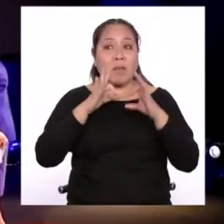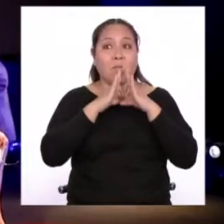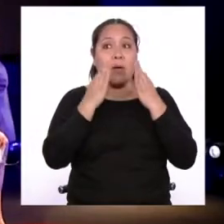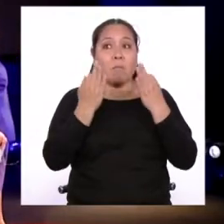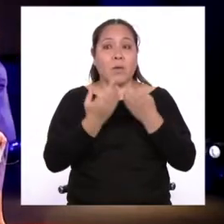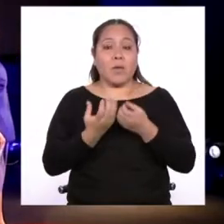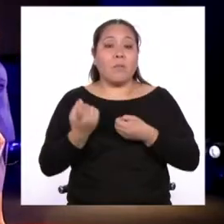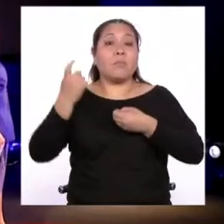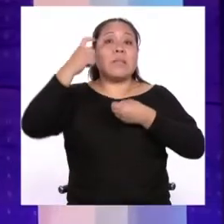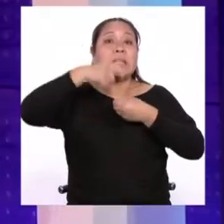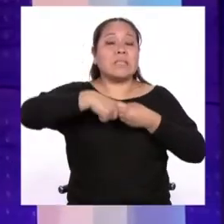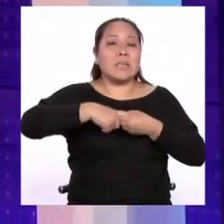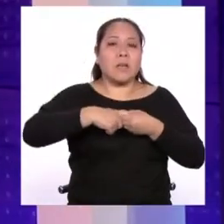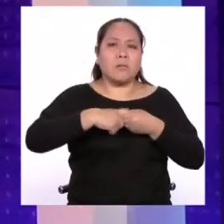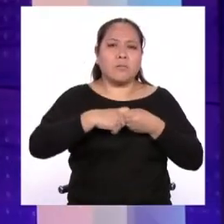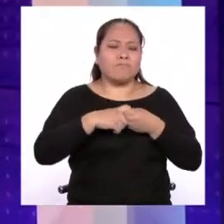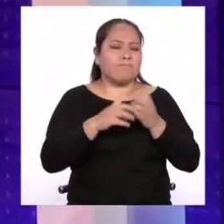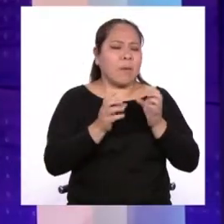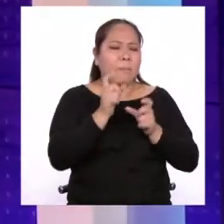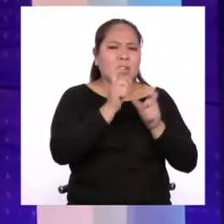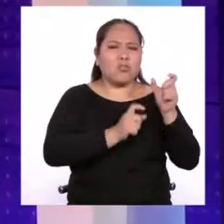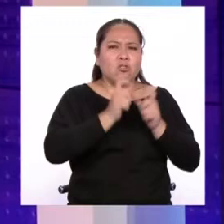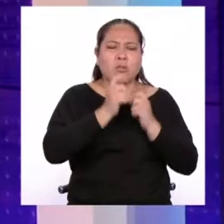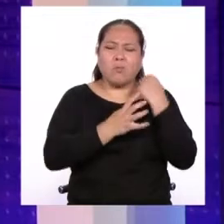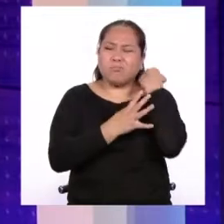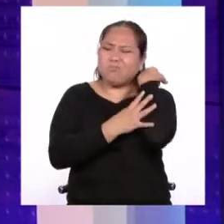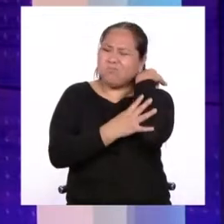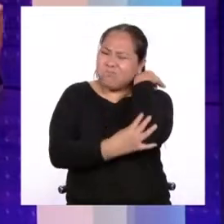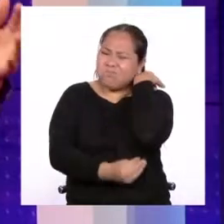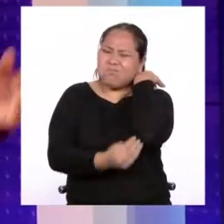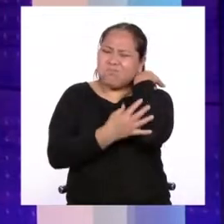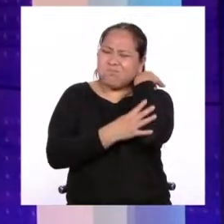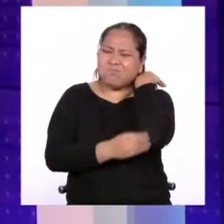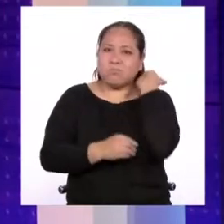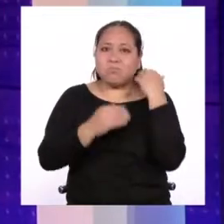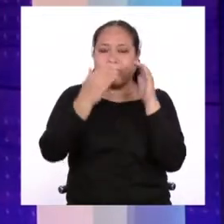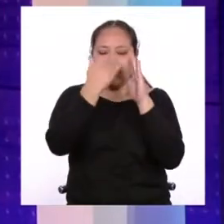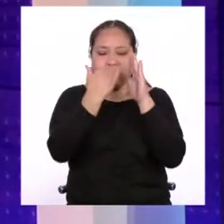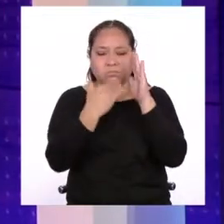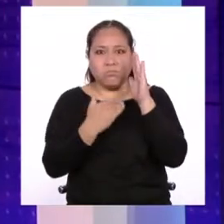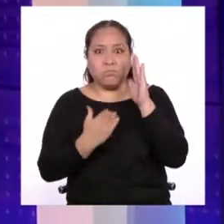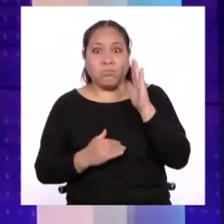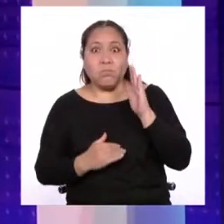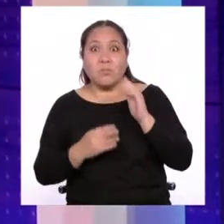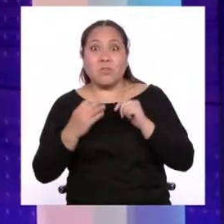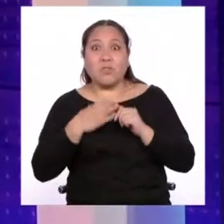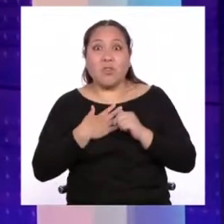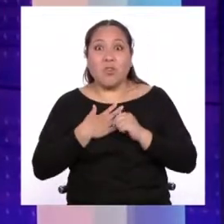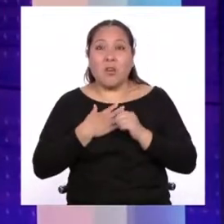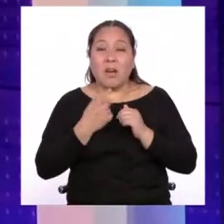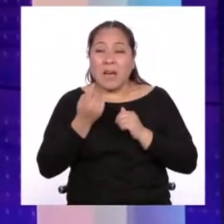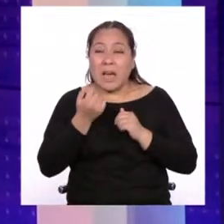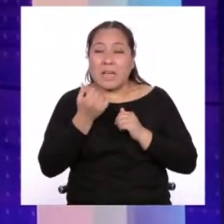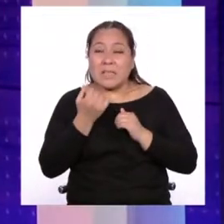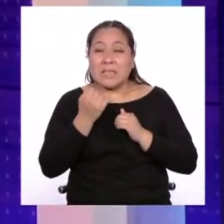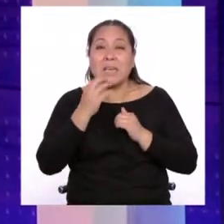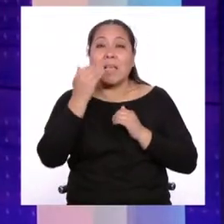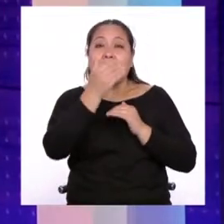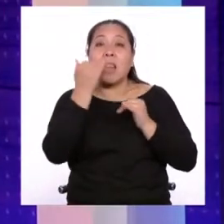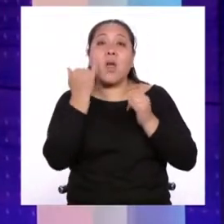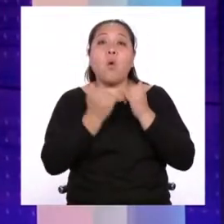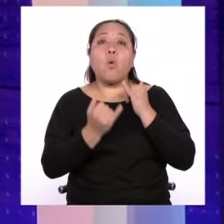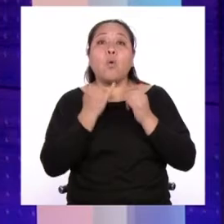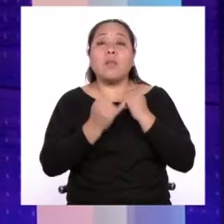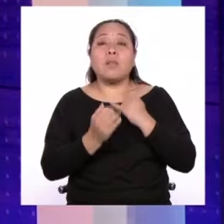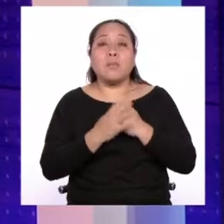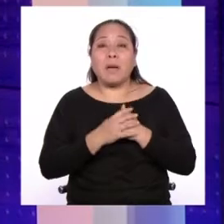de extrema pobreza. Yo era la penúltima de 13 hermanos. 7 de ellos murieron antes